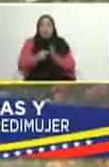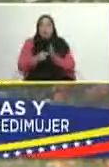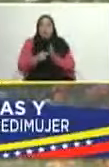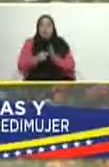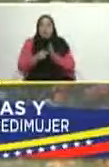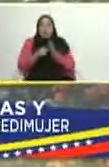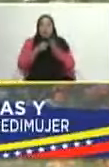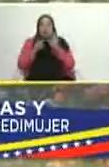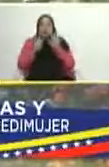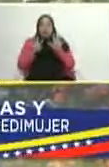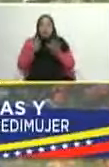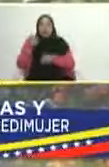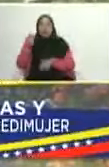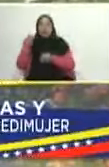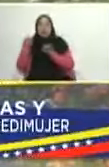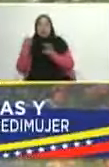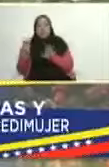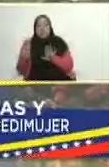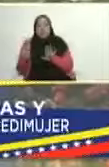2.917